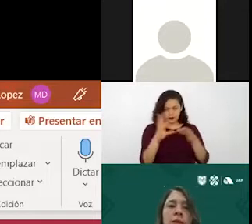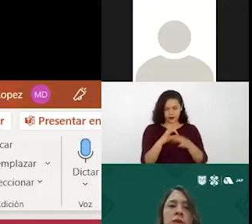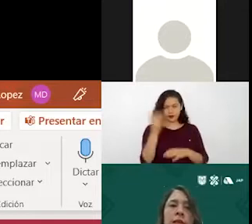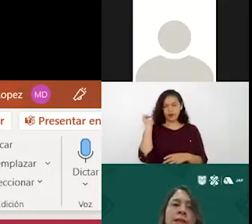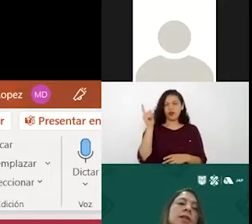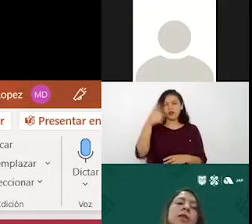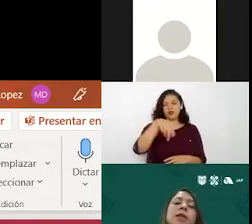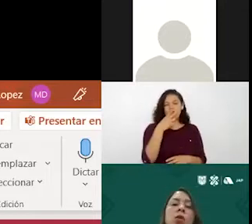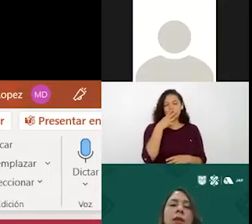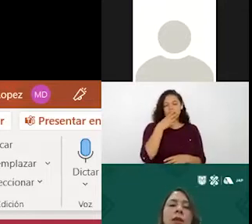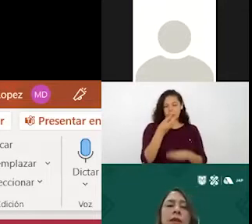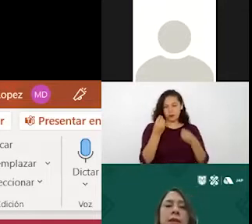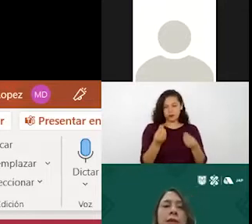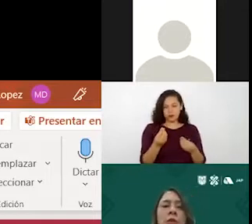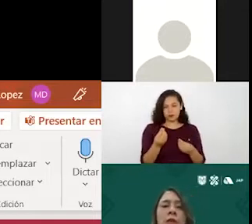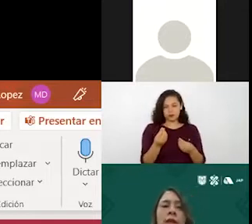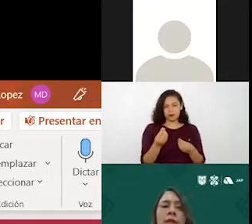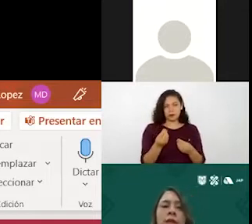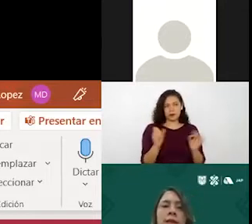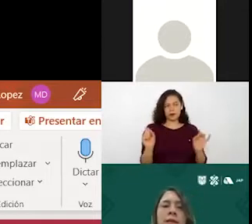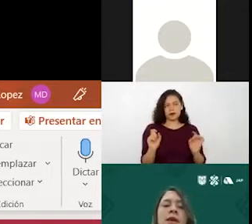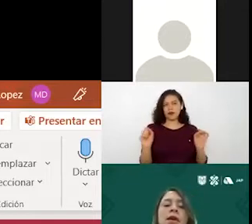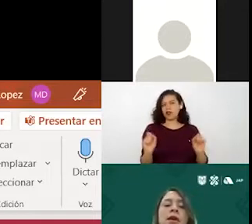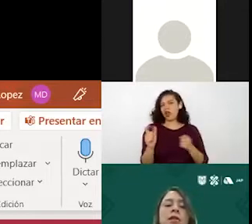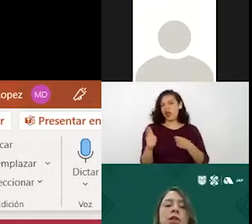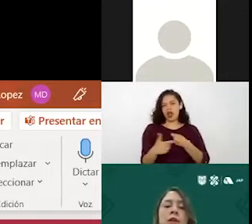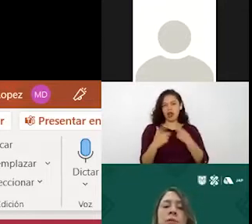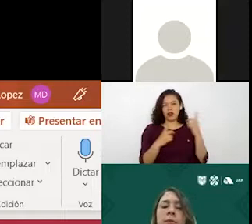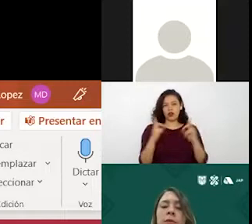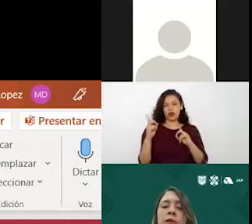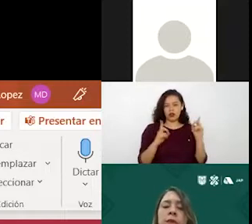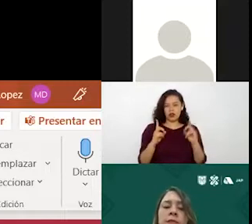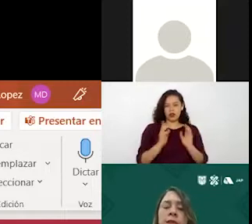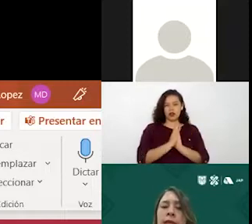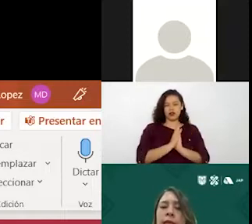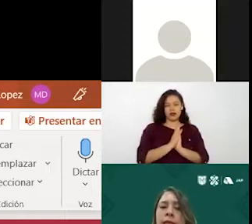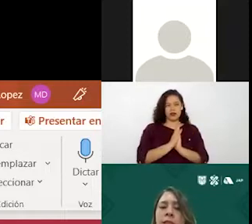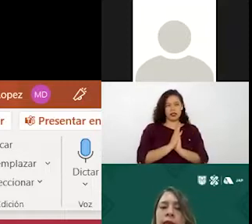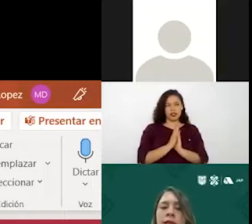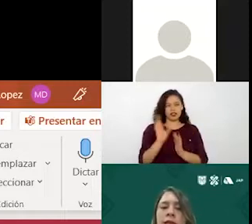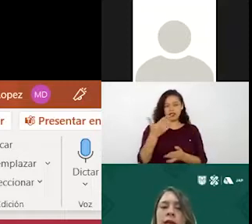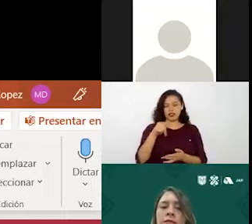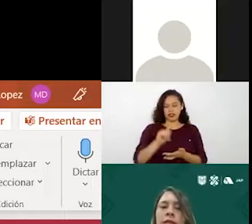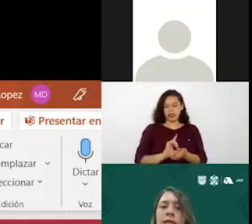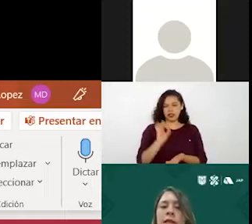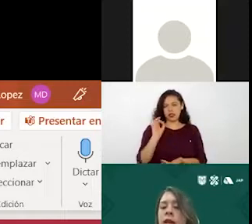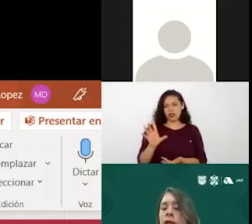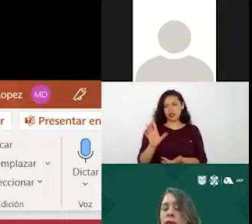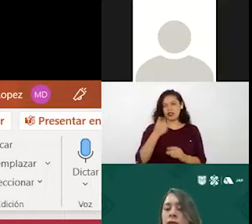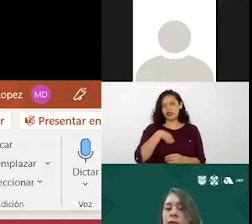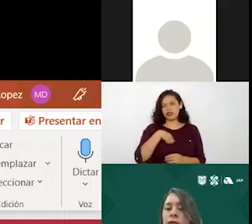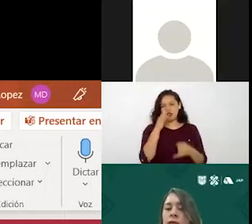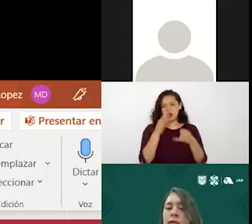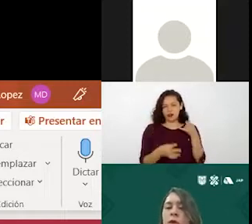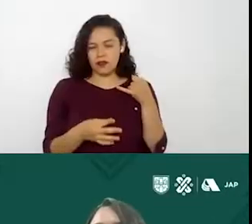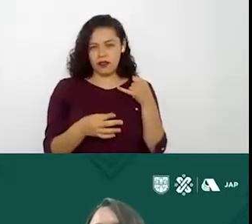mucha utilidad para ustedes y cualquier duda que tengan si no las pueden por favor a escribir en el chat y al final de la